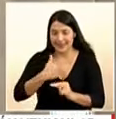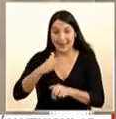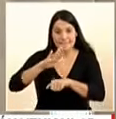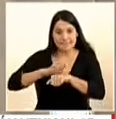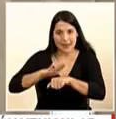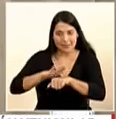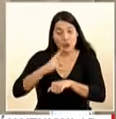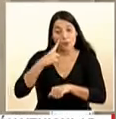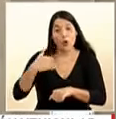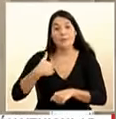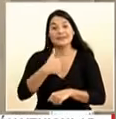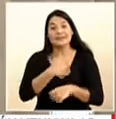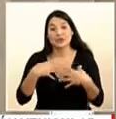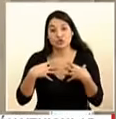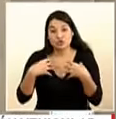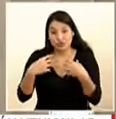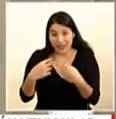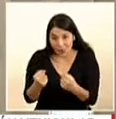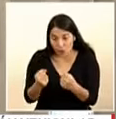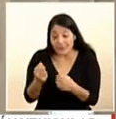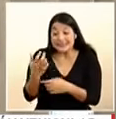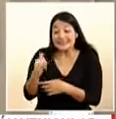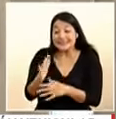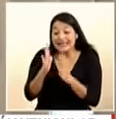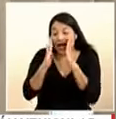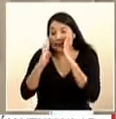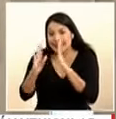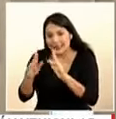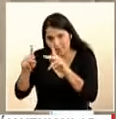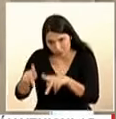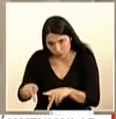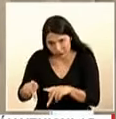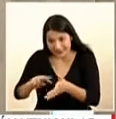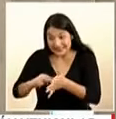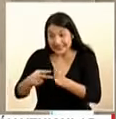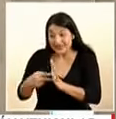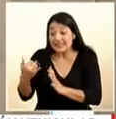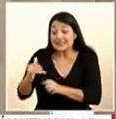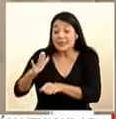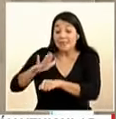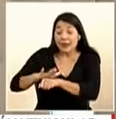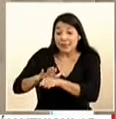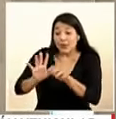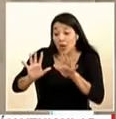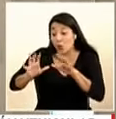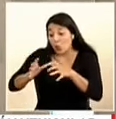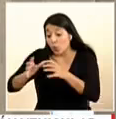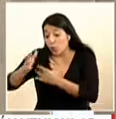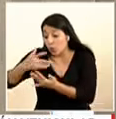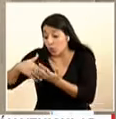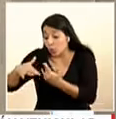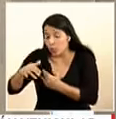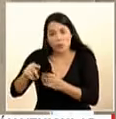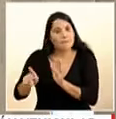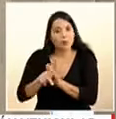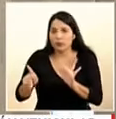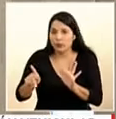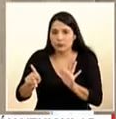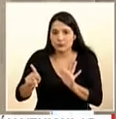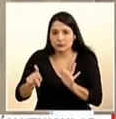reunión que permita reunión de atención al público pero es que se aglomeren personas eso queda suspendido en tus en realidad se aplica para varios y similares